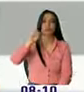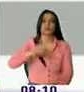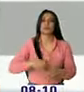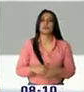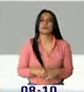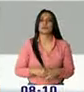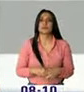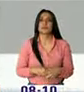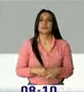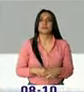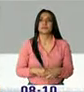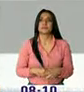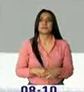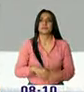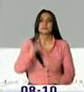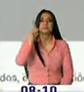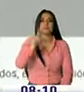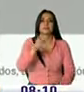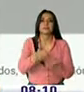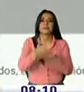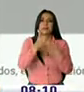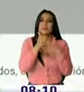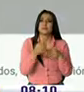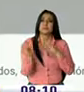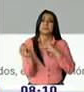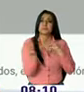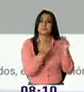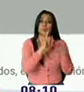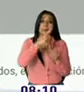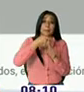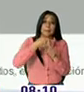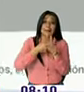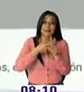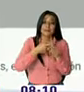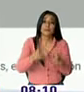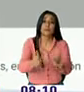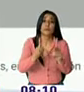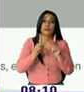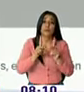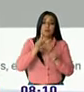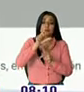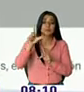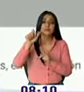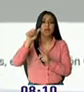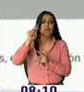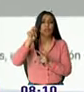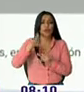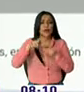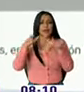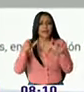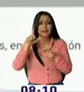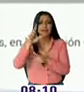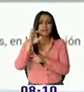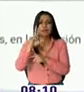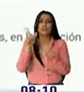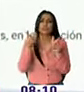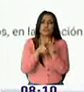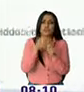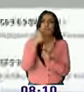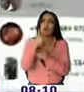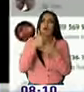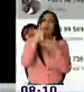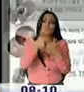acá necesitamos ayuda, abandono. Hace un mes, daño en el puente que conecta Llano Grande y Llano Chico. Ayuda inmediata, no hay